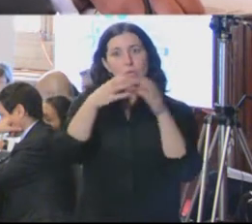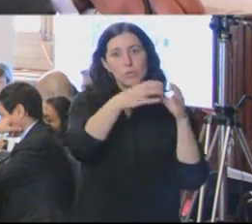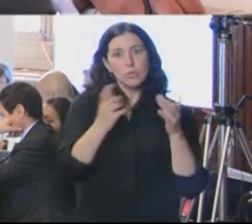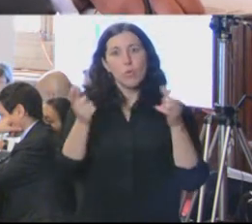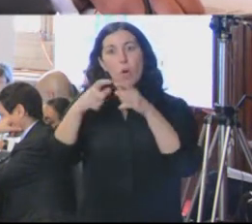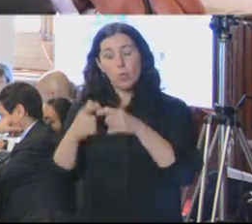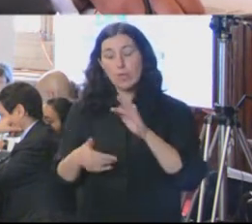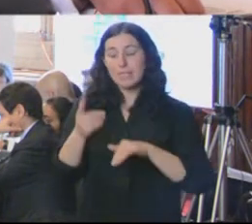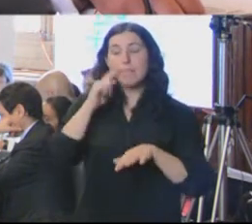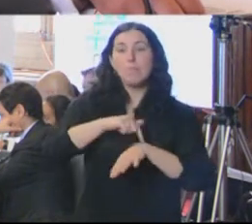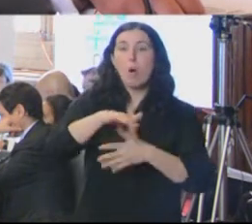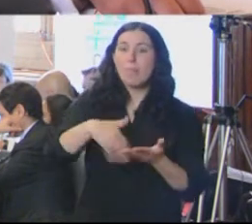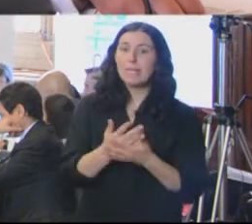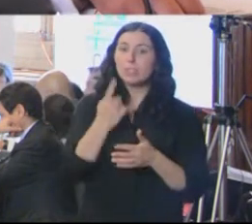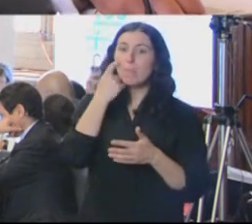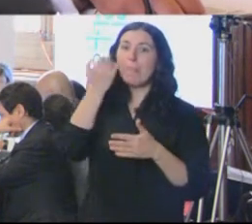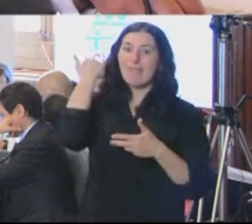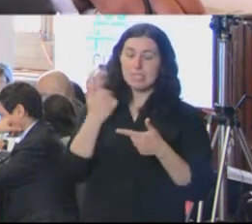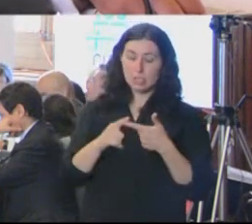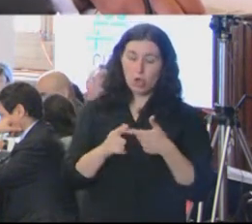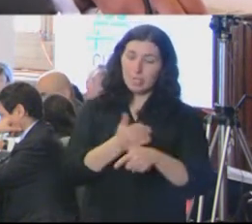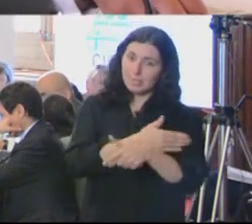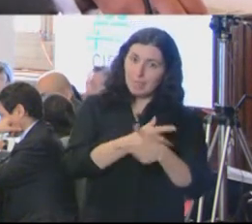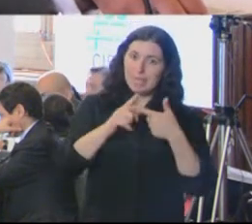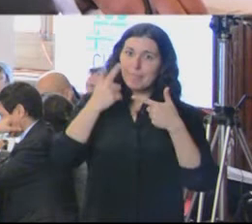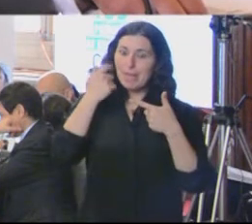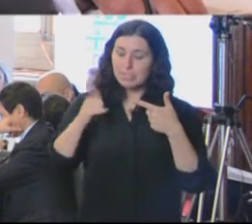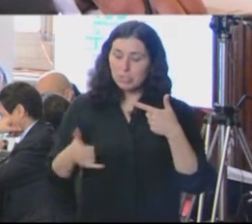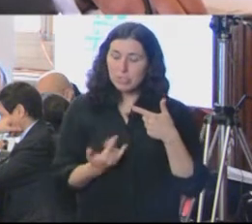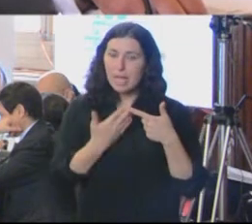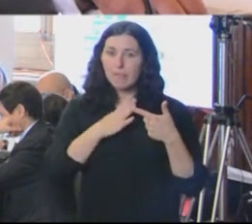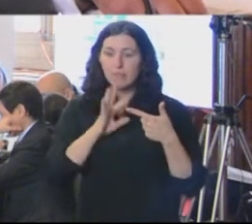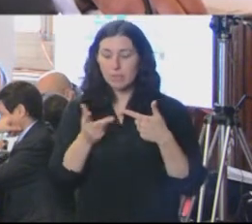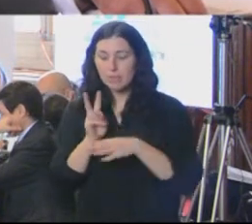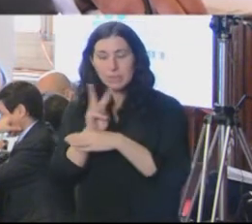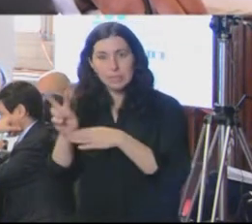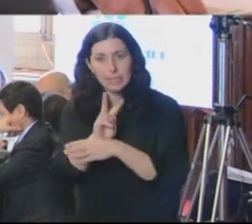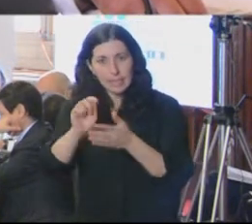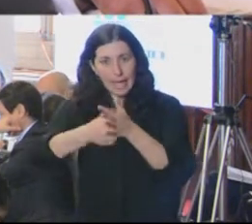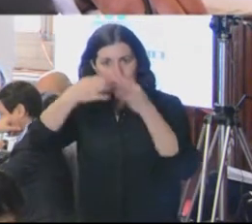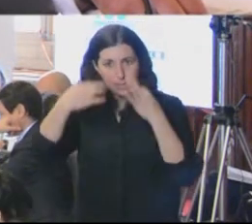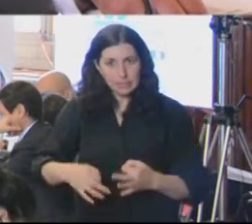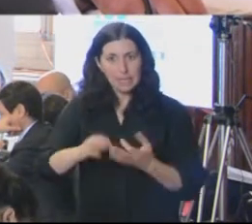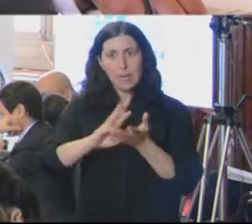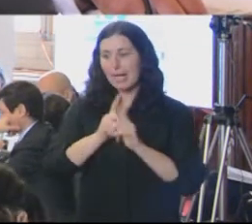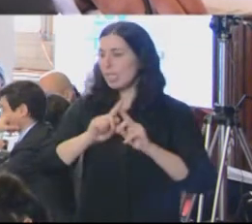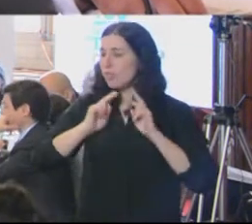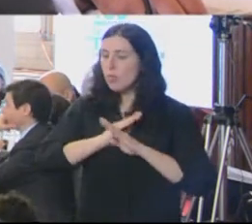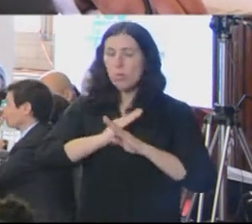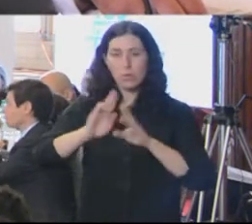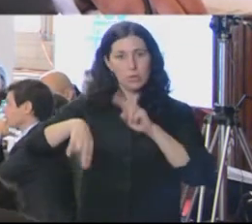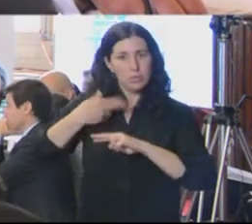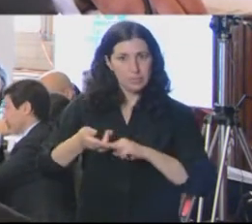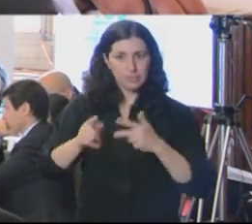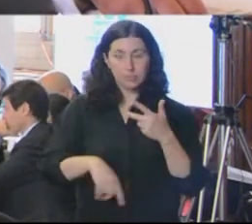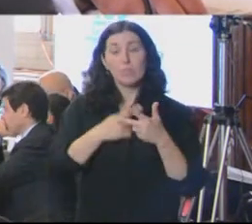la prevención: prevención temprana, prevención urgente, entendida como la protección, y garantías de no repetición. Cabe